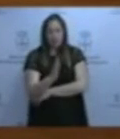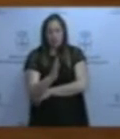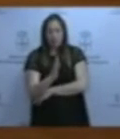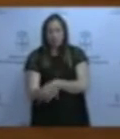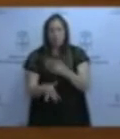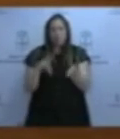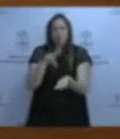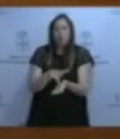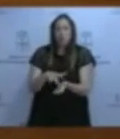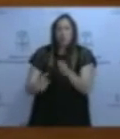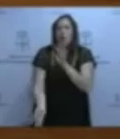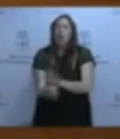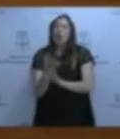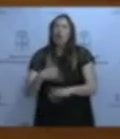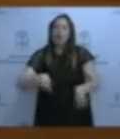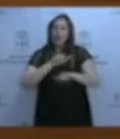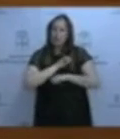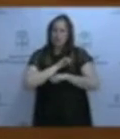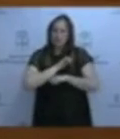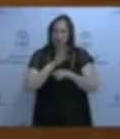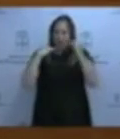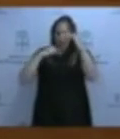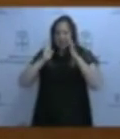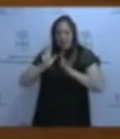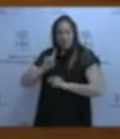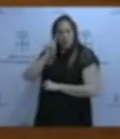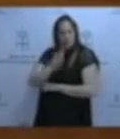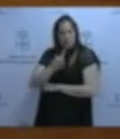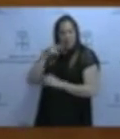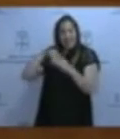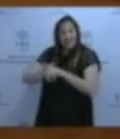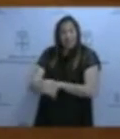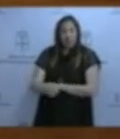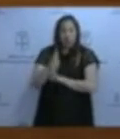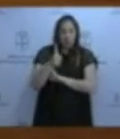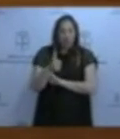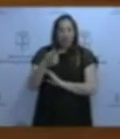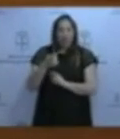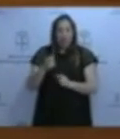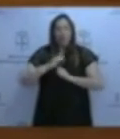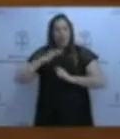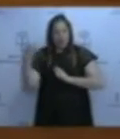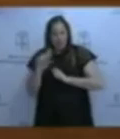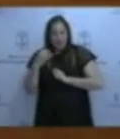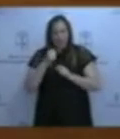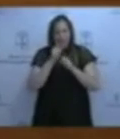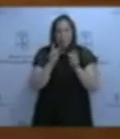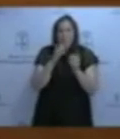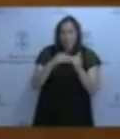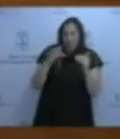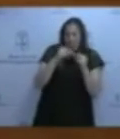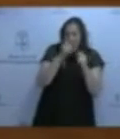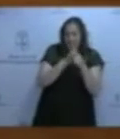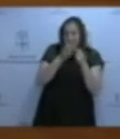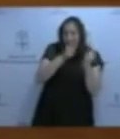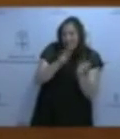sobre el origen de la espera. Una atención primaria con más recursos fae que se deriven menos pacientes, genera menos carga